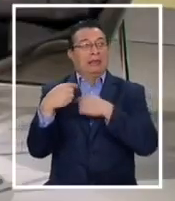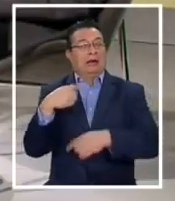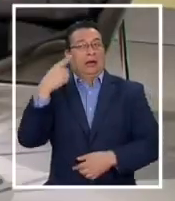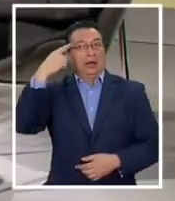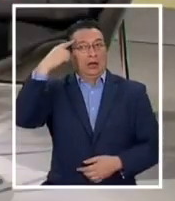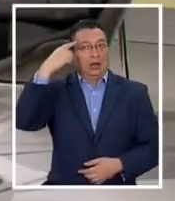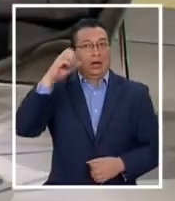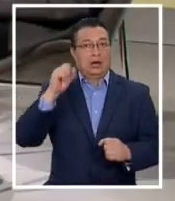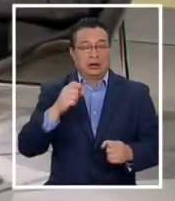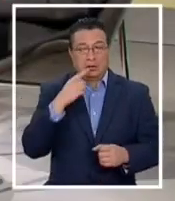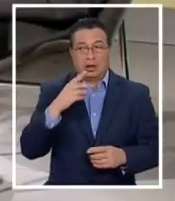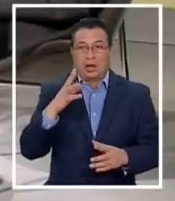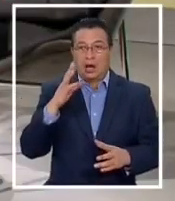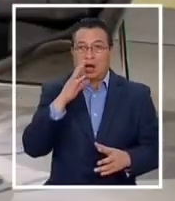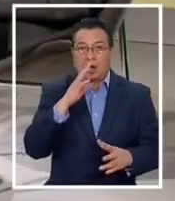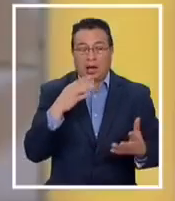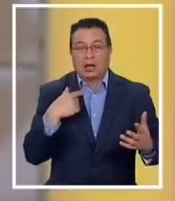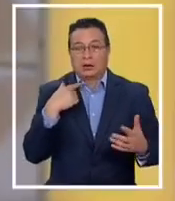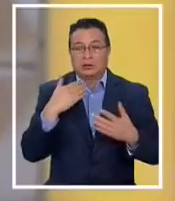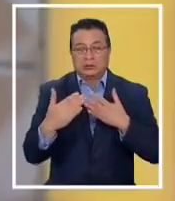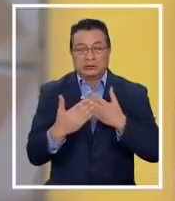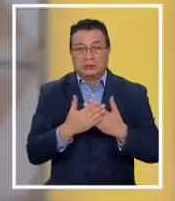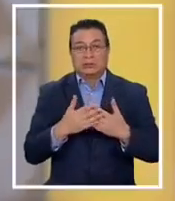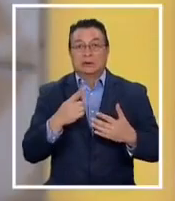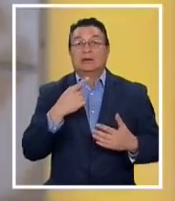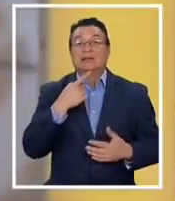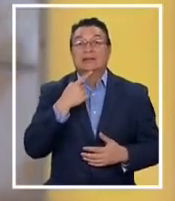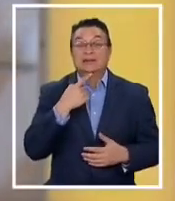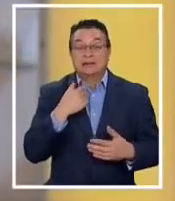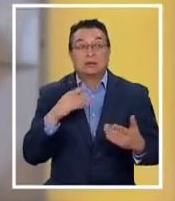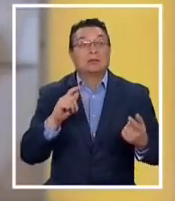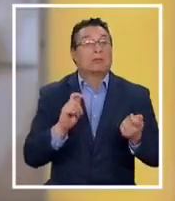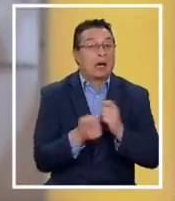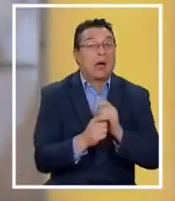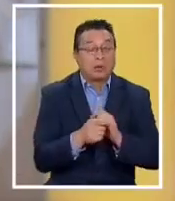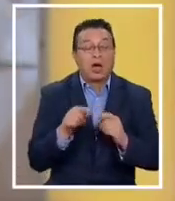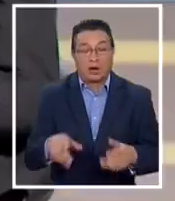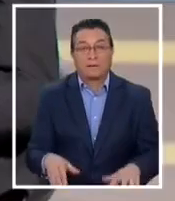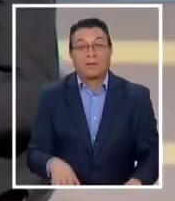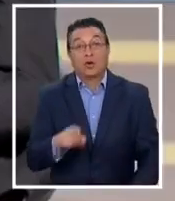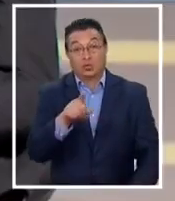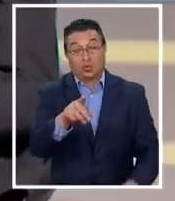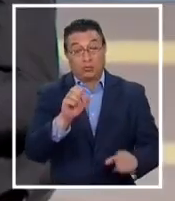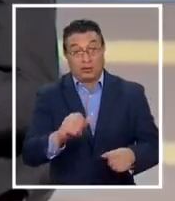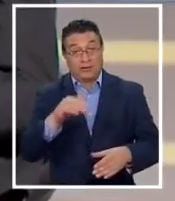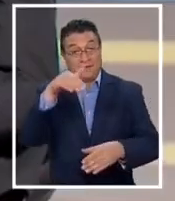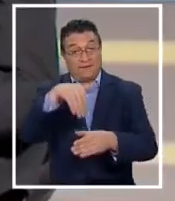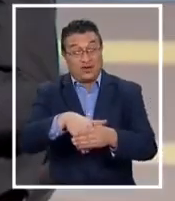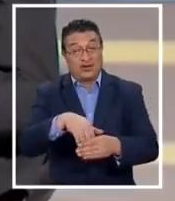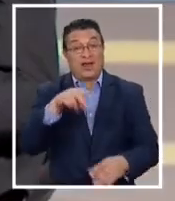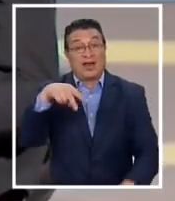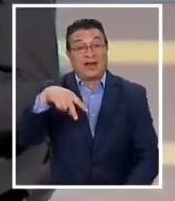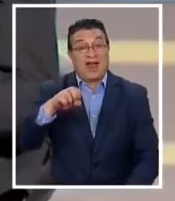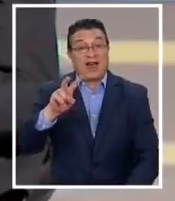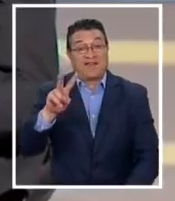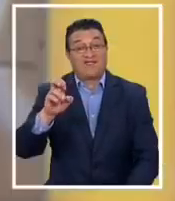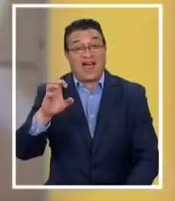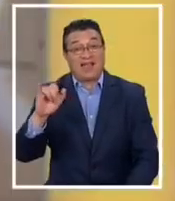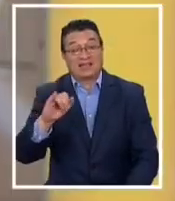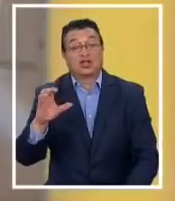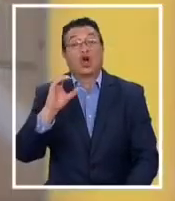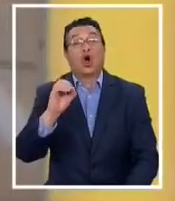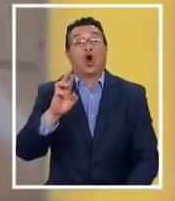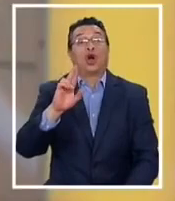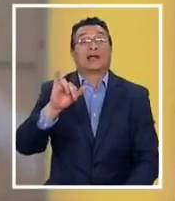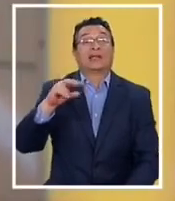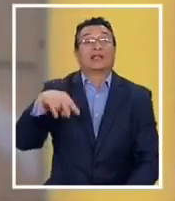ven que esto se está poniendo muy interesante para la discusión de las transformaciones votaría por paula narváez o por jimena